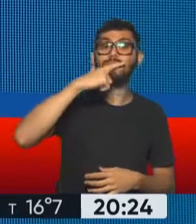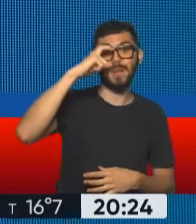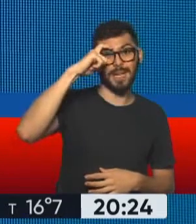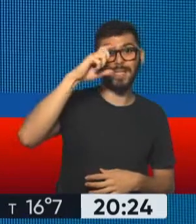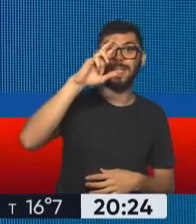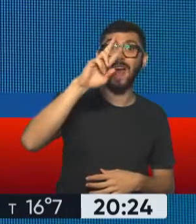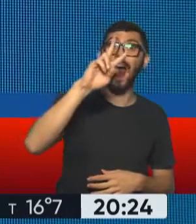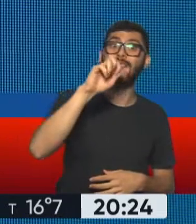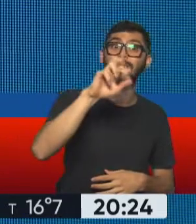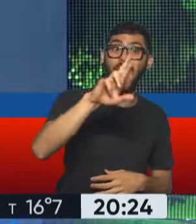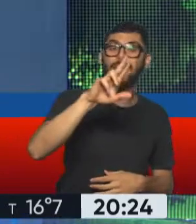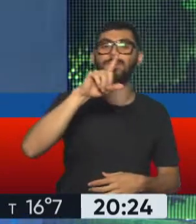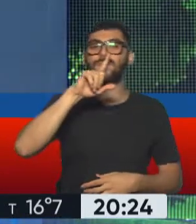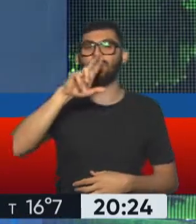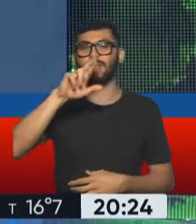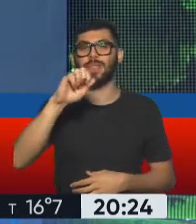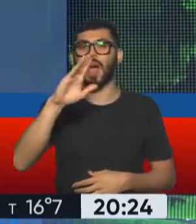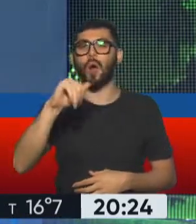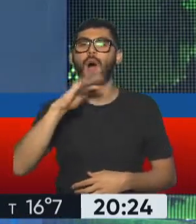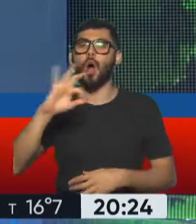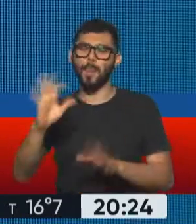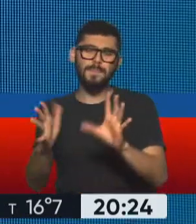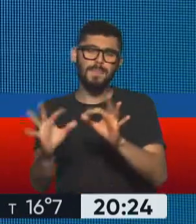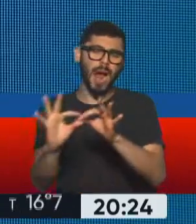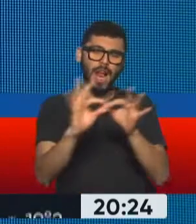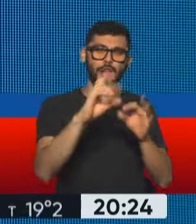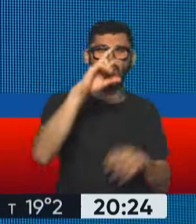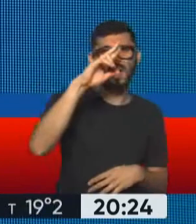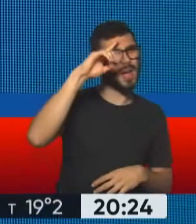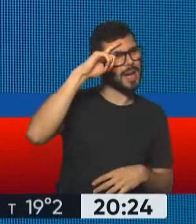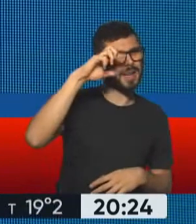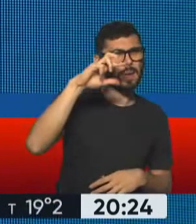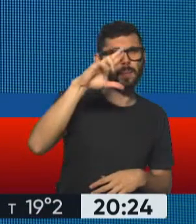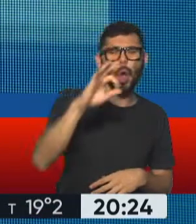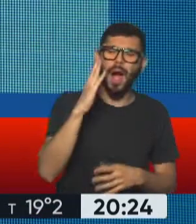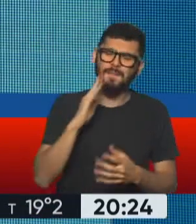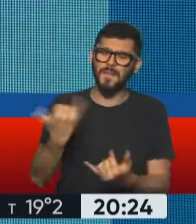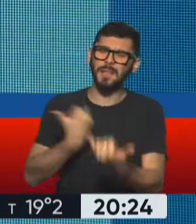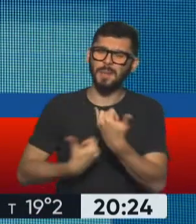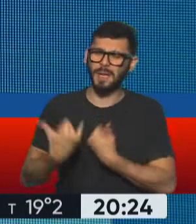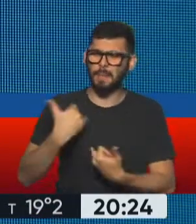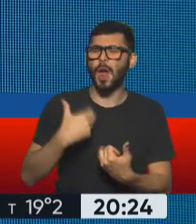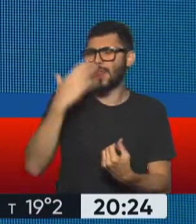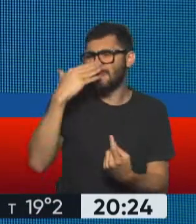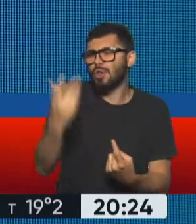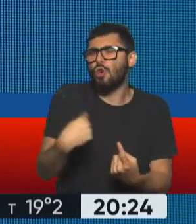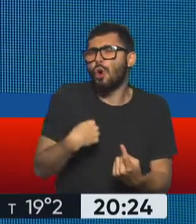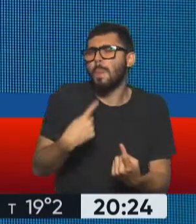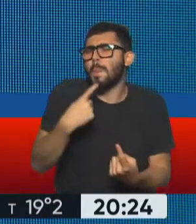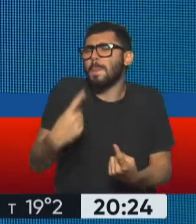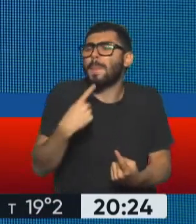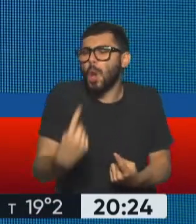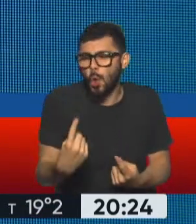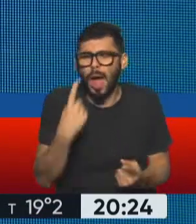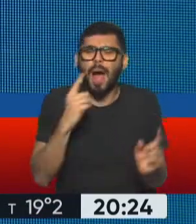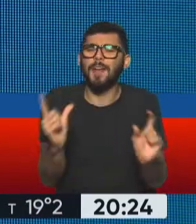una analogía muy clara que se puede hacer con el repro. A ver si lo puedes explicar para que después yo te haga algunas repreguntas para